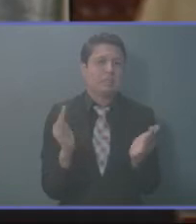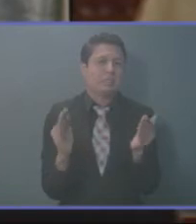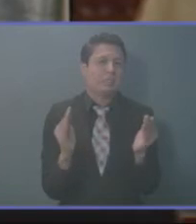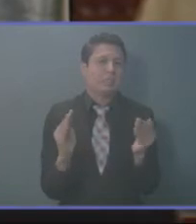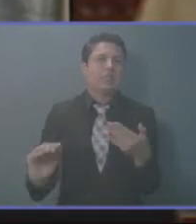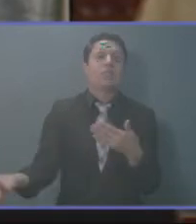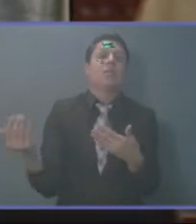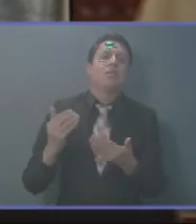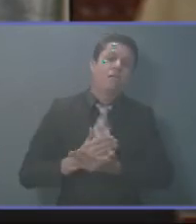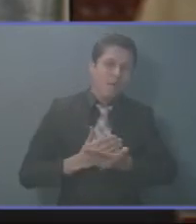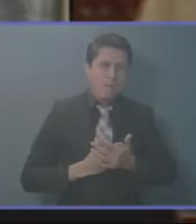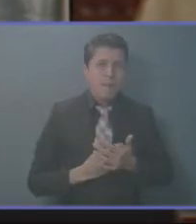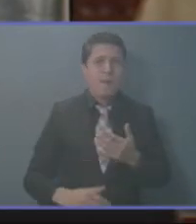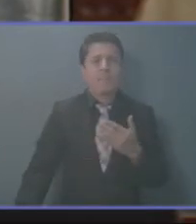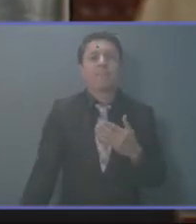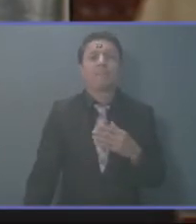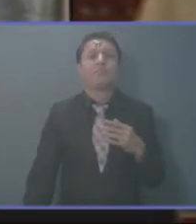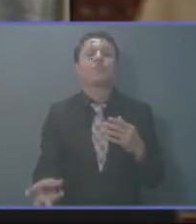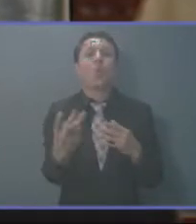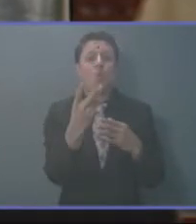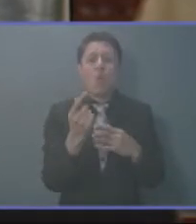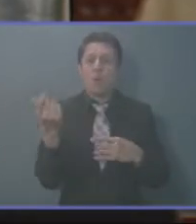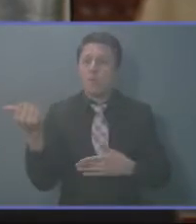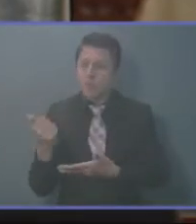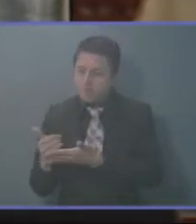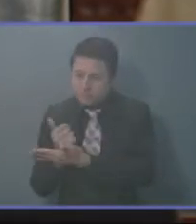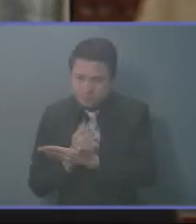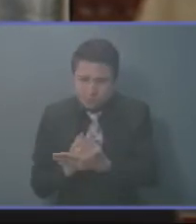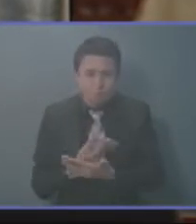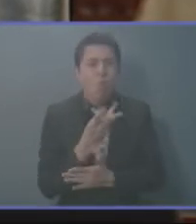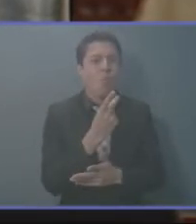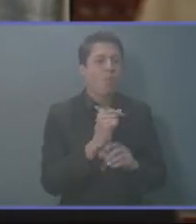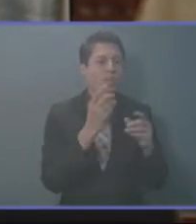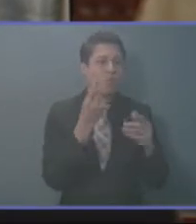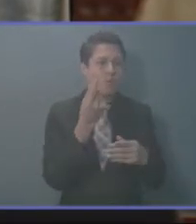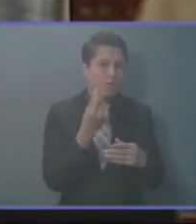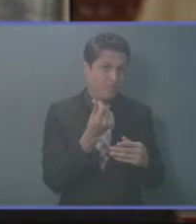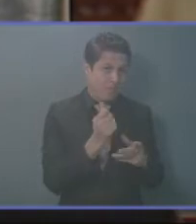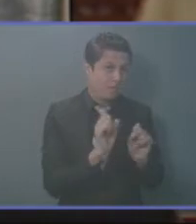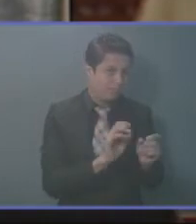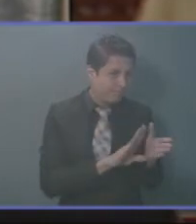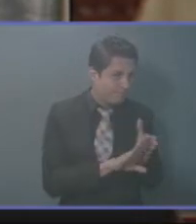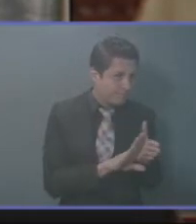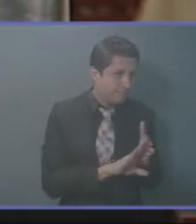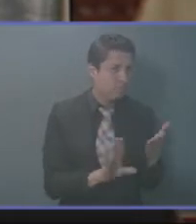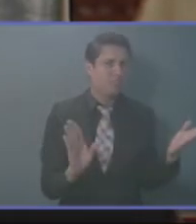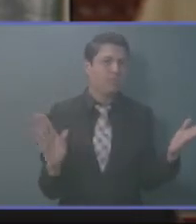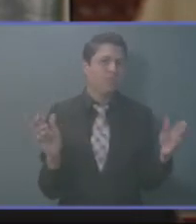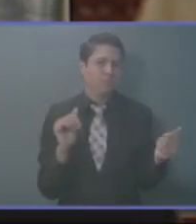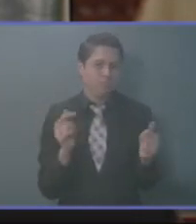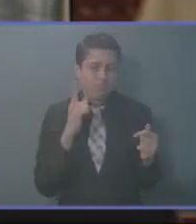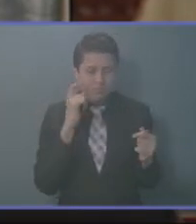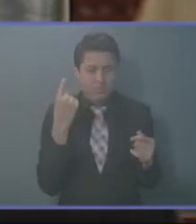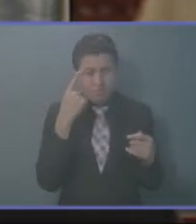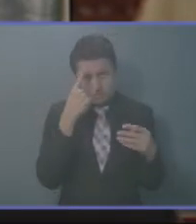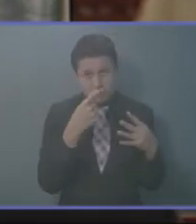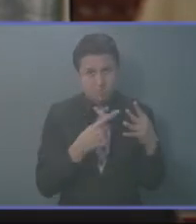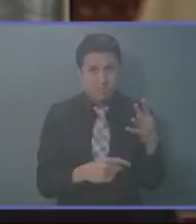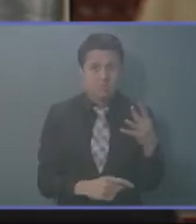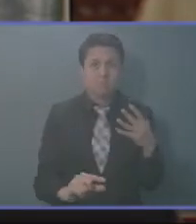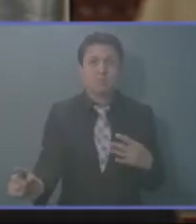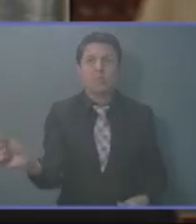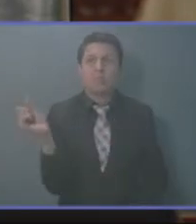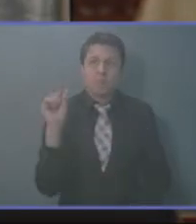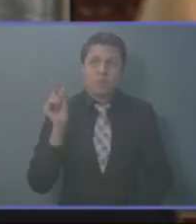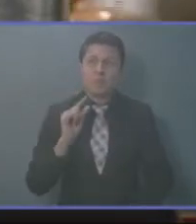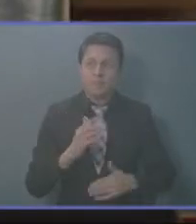estudio del impacto y los egresos derivados de dicha medida. Vale la pena mencionar que el mencionado decreto legislativo fue aprobado mediante una dispensa